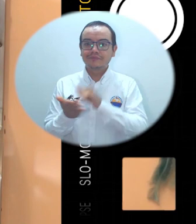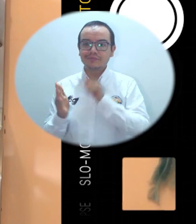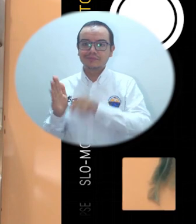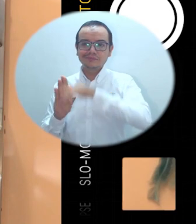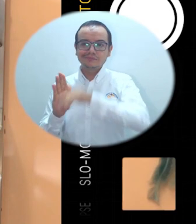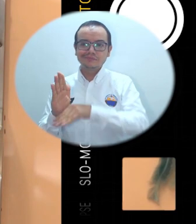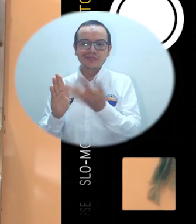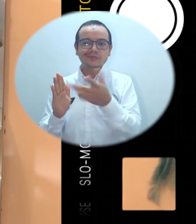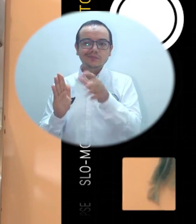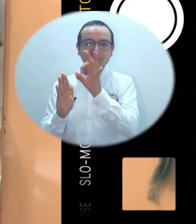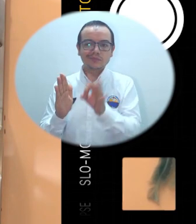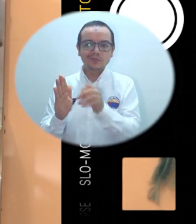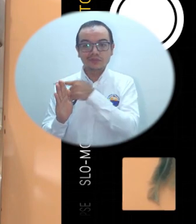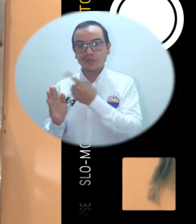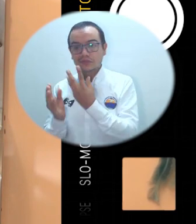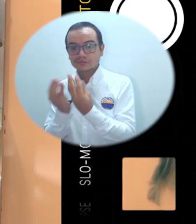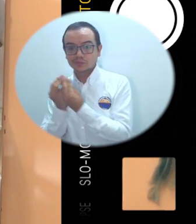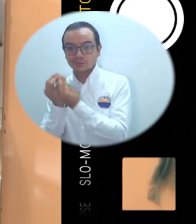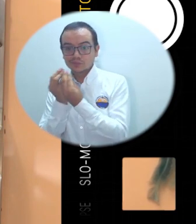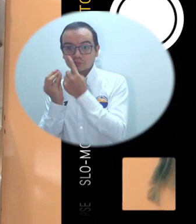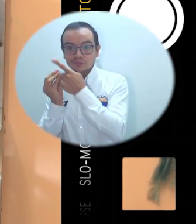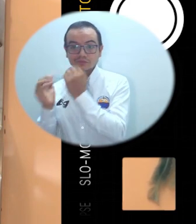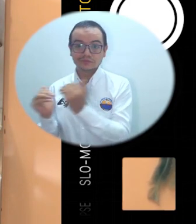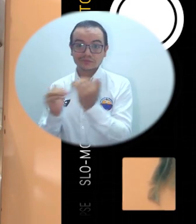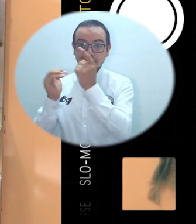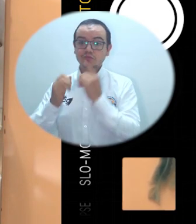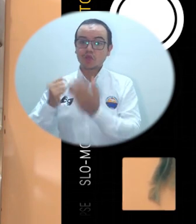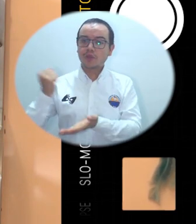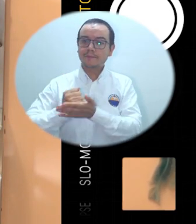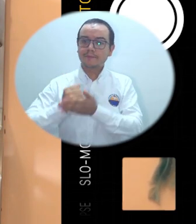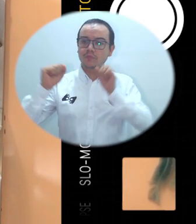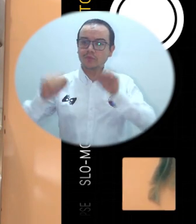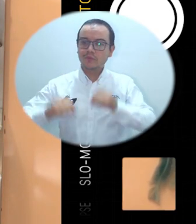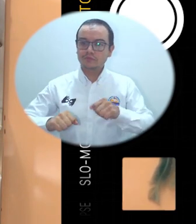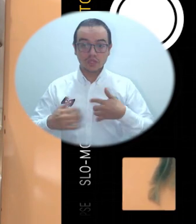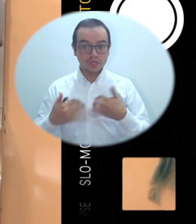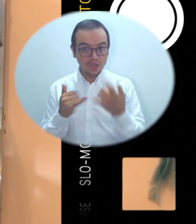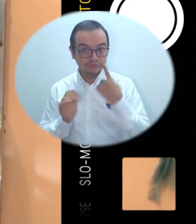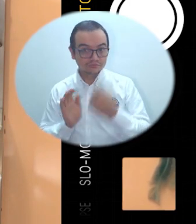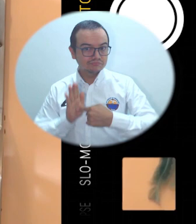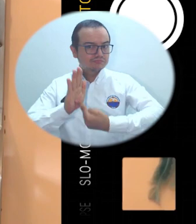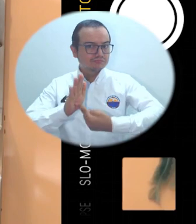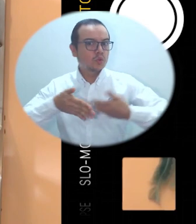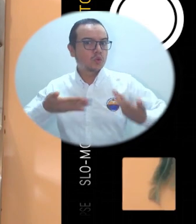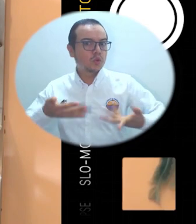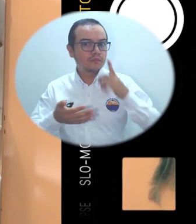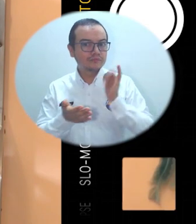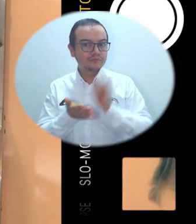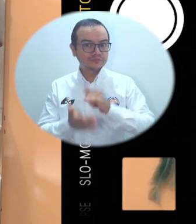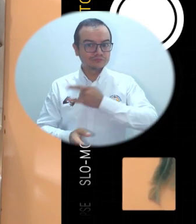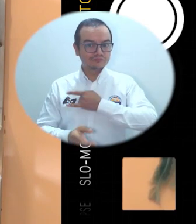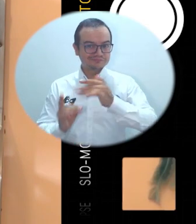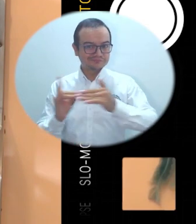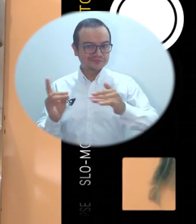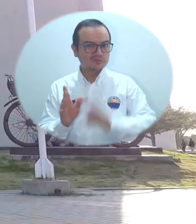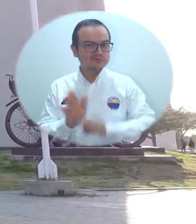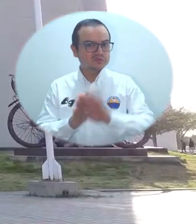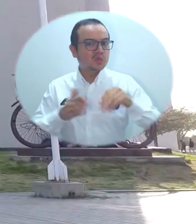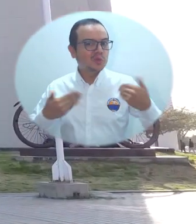equitativo y sostenible, aprobado por el Consejo Superior de Unimagdalena. Sigamos conociendo los avances de nuestra alma